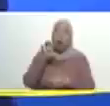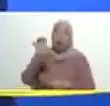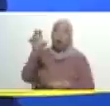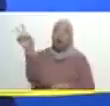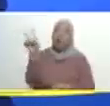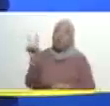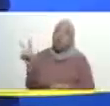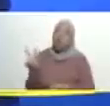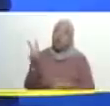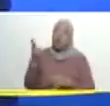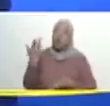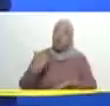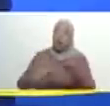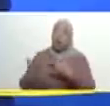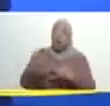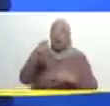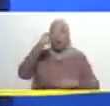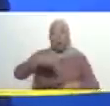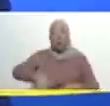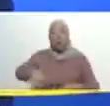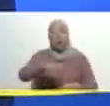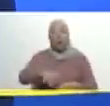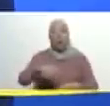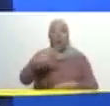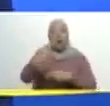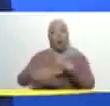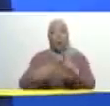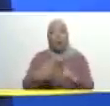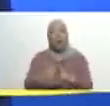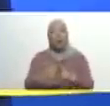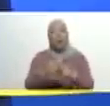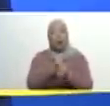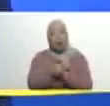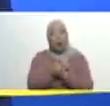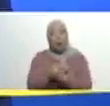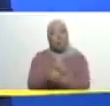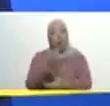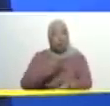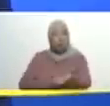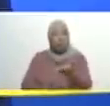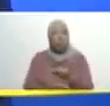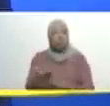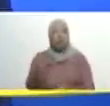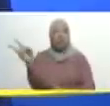el amor entre el pueblo, el amor a la humanidad. Así que Venezuela